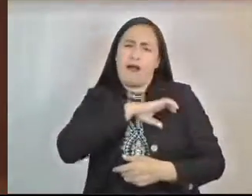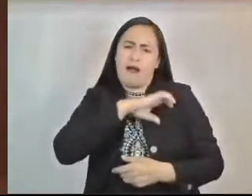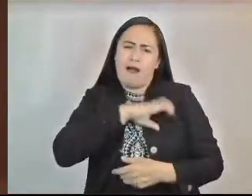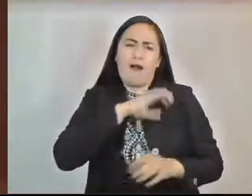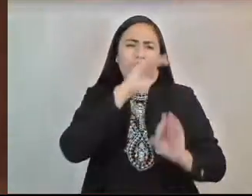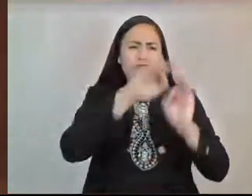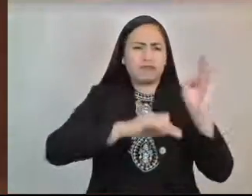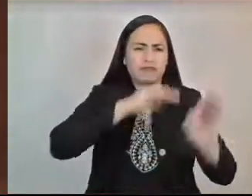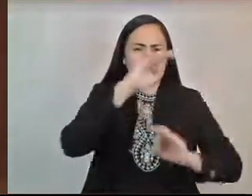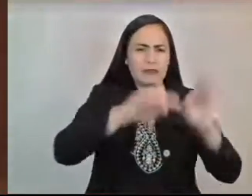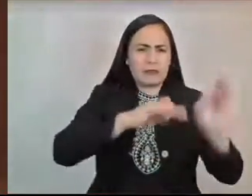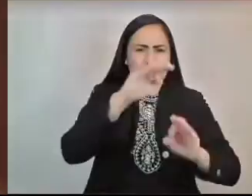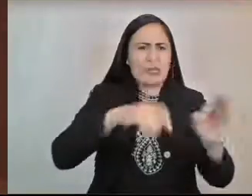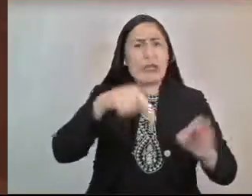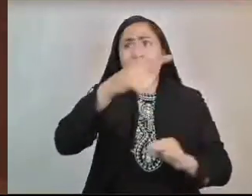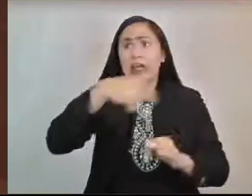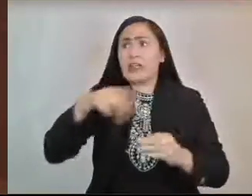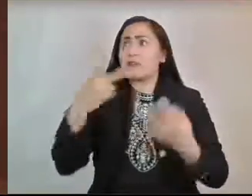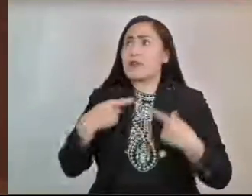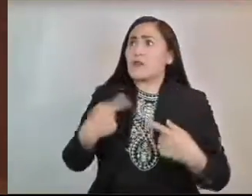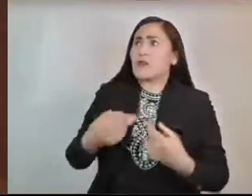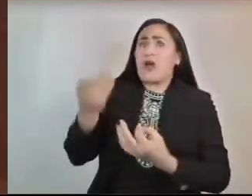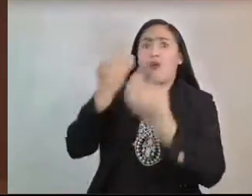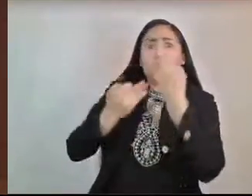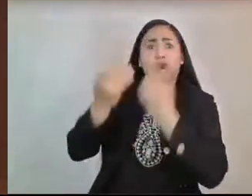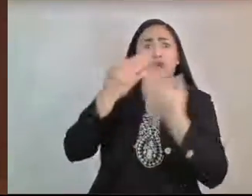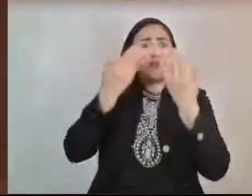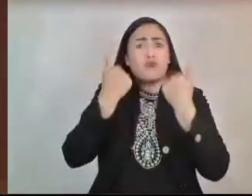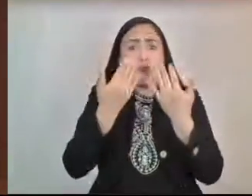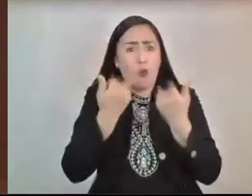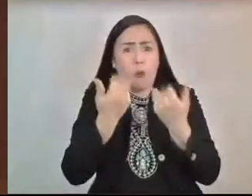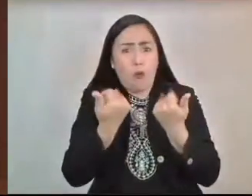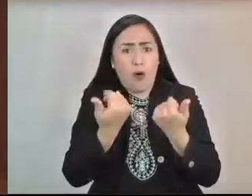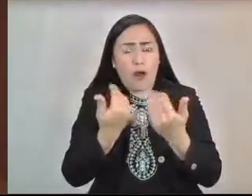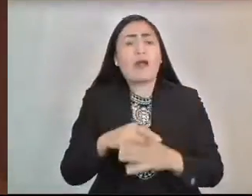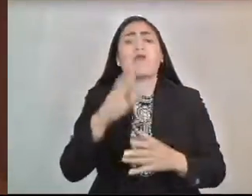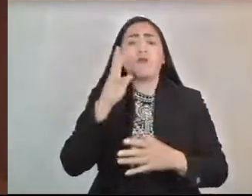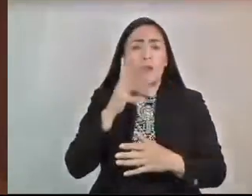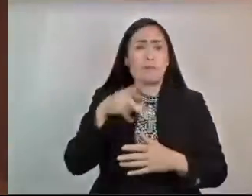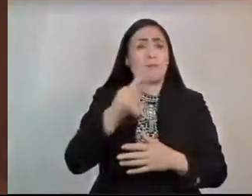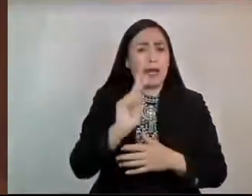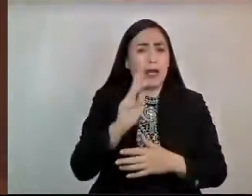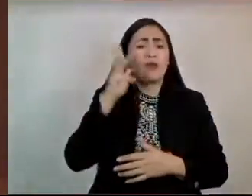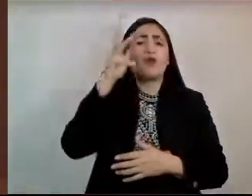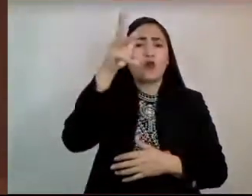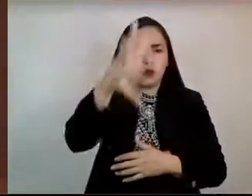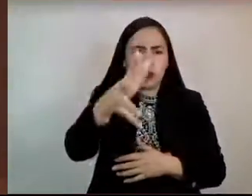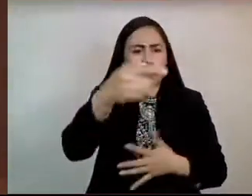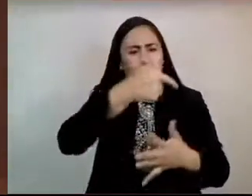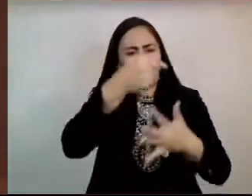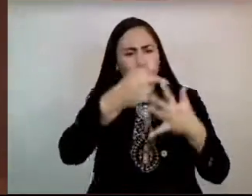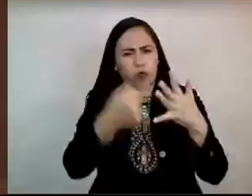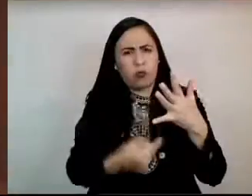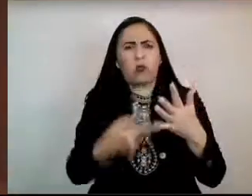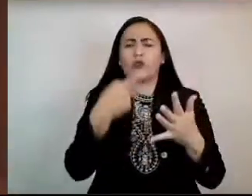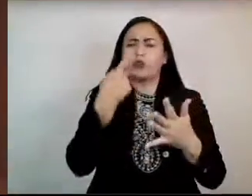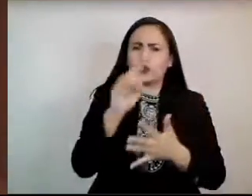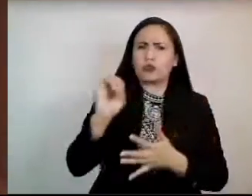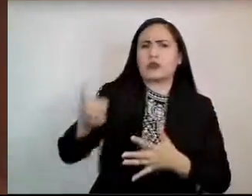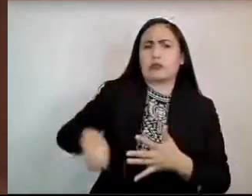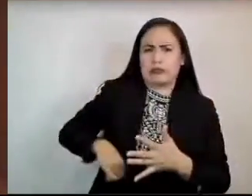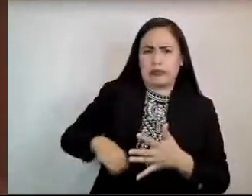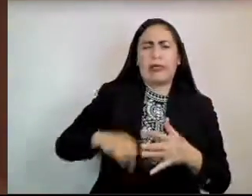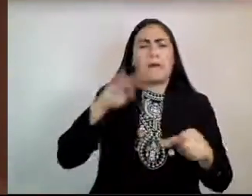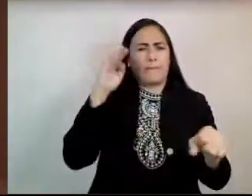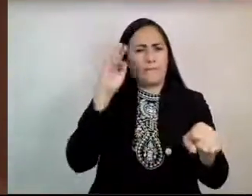sin cuidados parentales, dotándoles de elementos para su vida futura conforme a su interés superior.